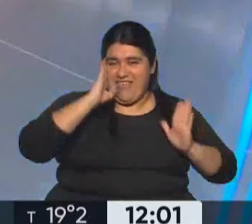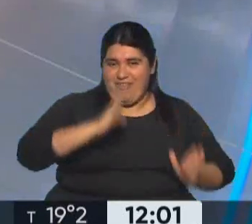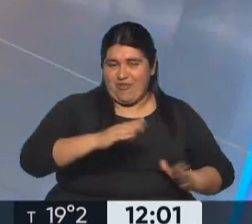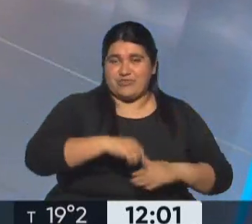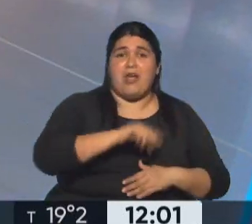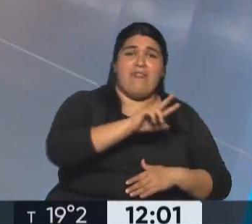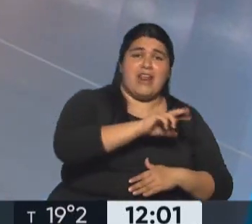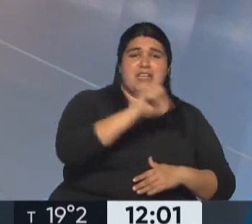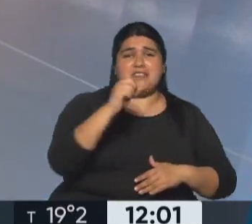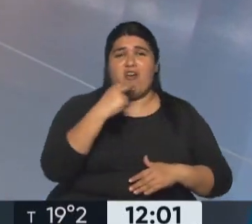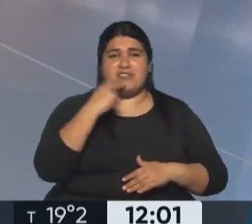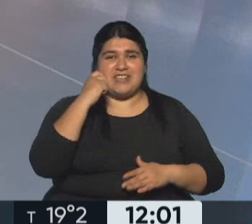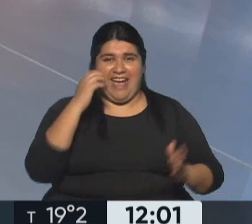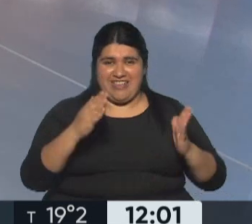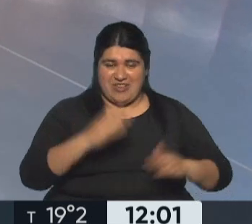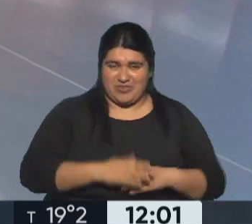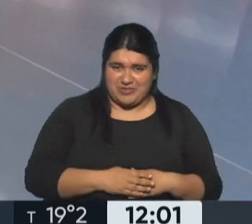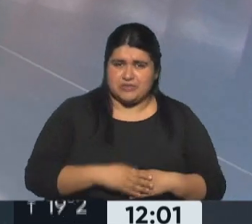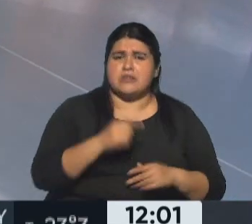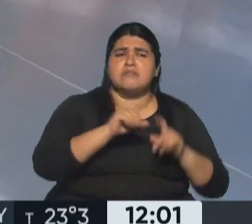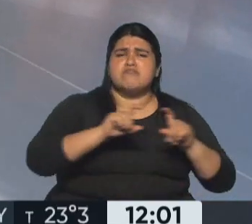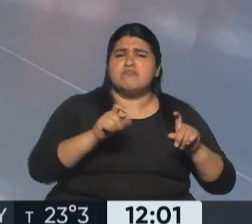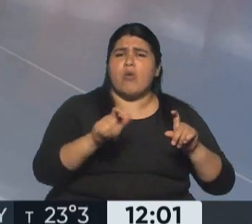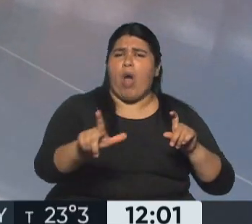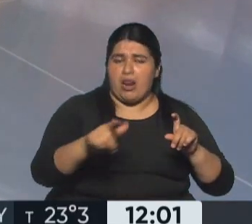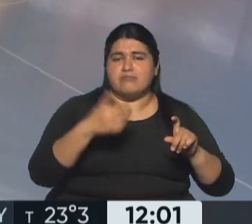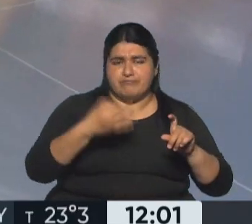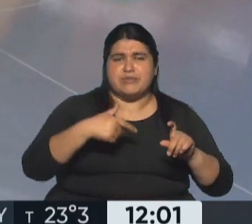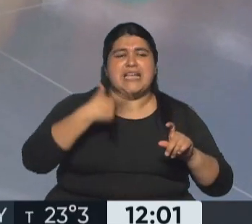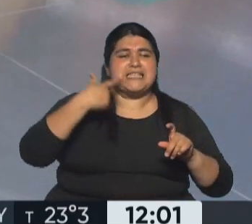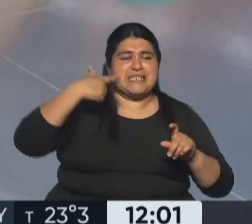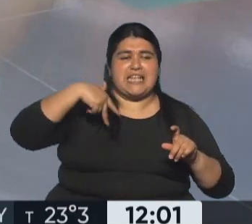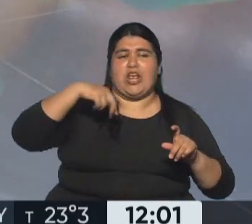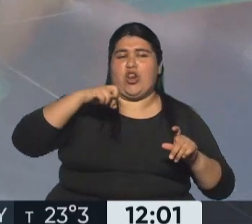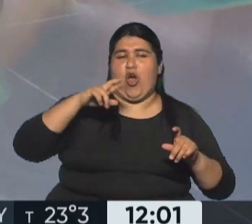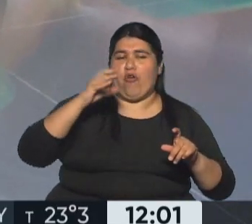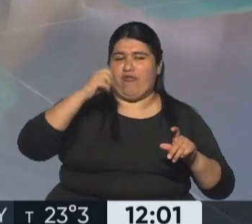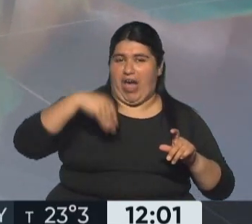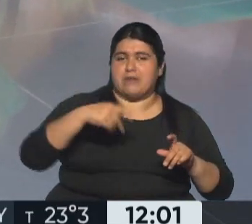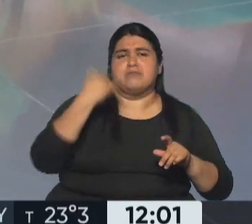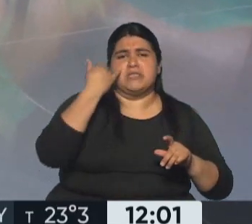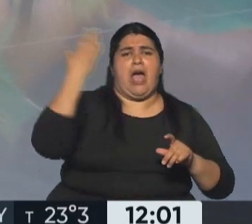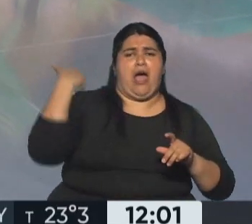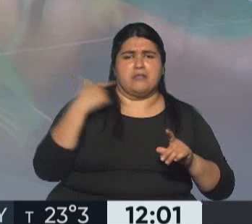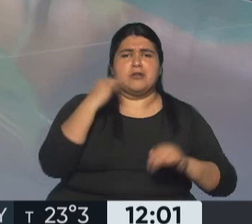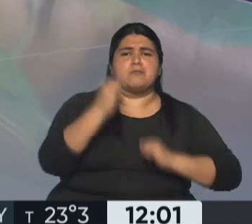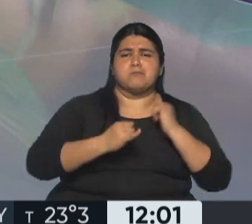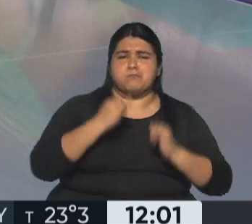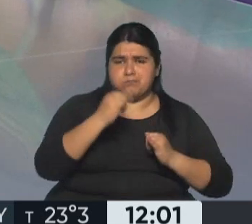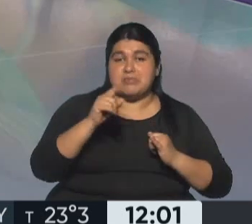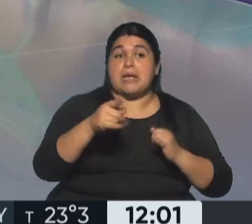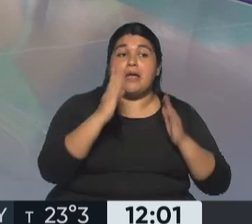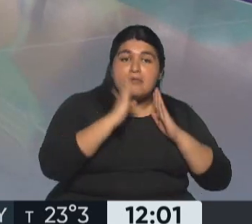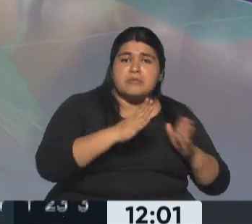los 3 y los 11 años. ¿Qué dosis se le da? La dosis Sinopharm. Ya había sido anunciada, se comienza con los